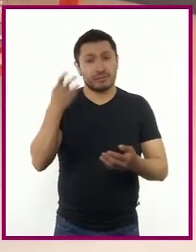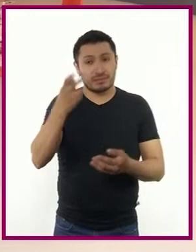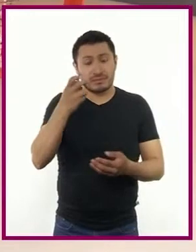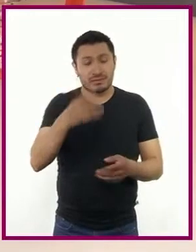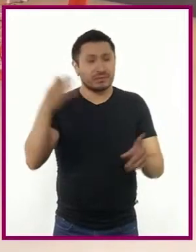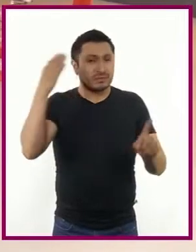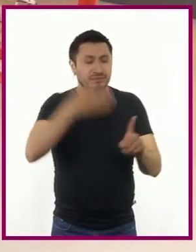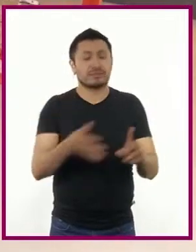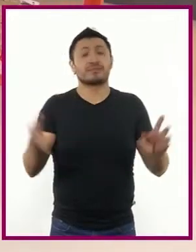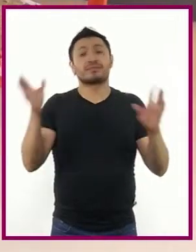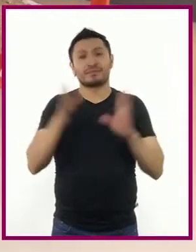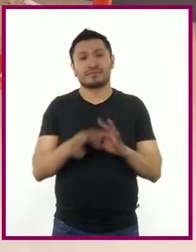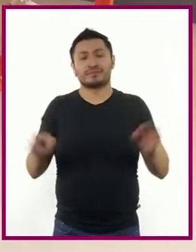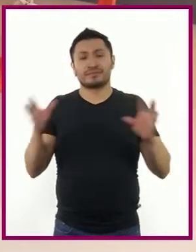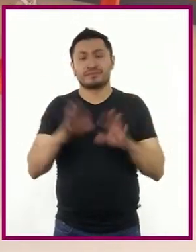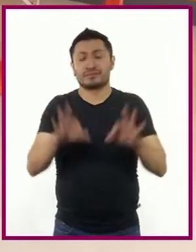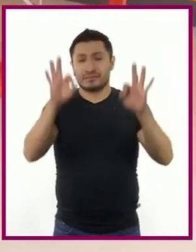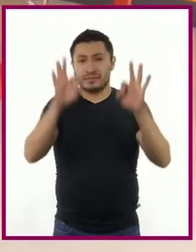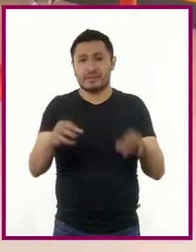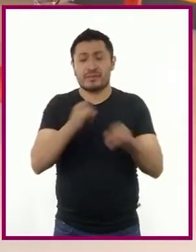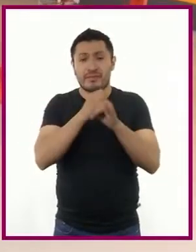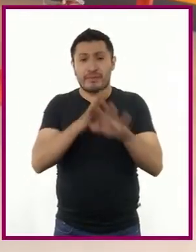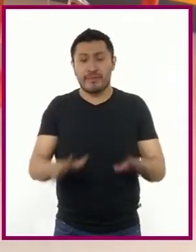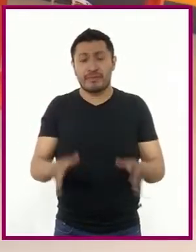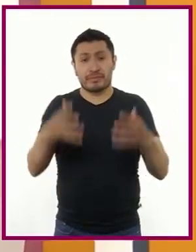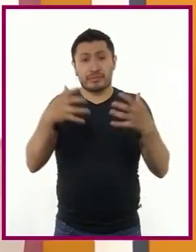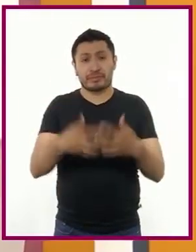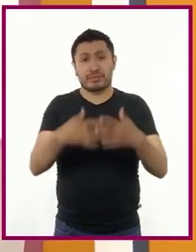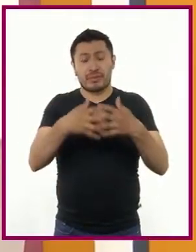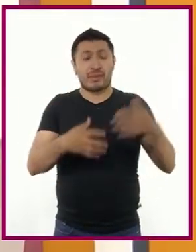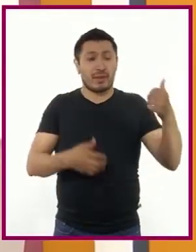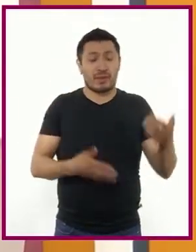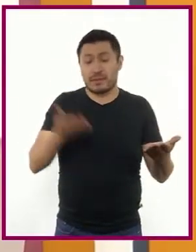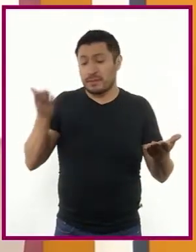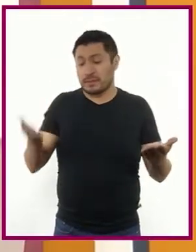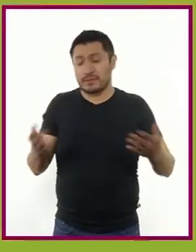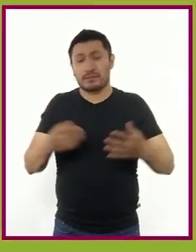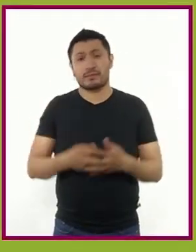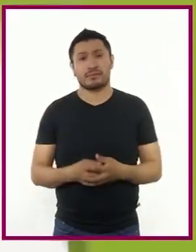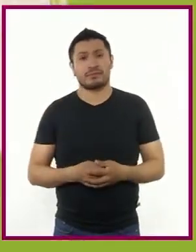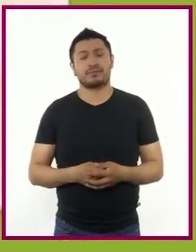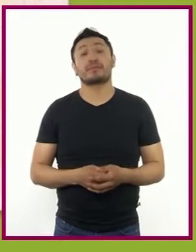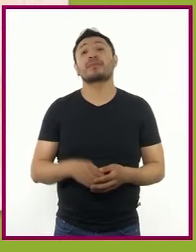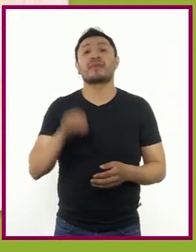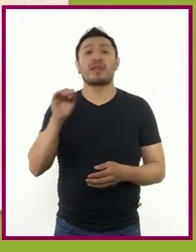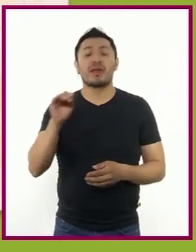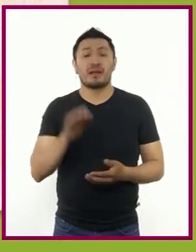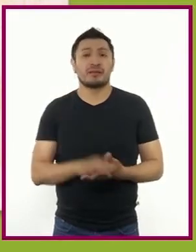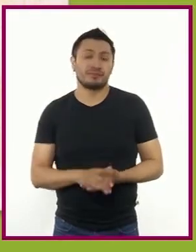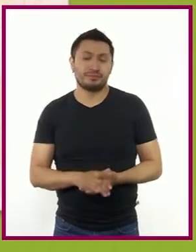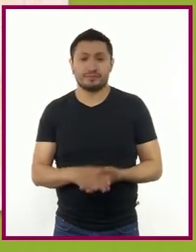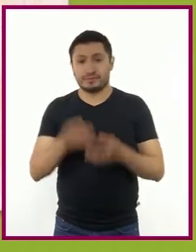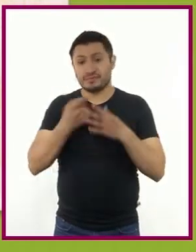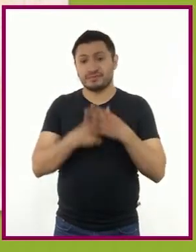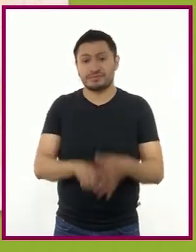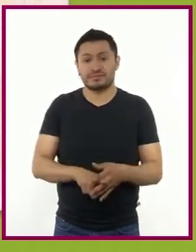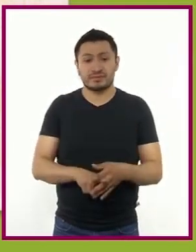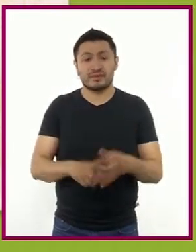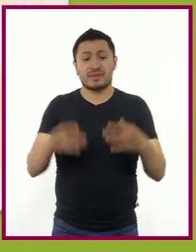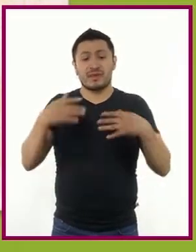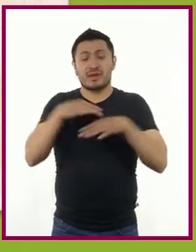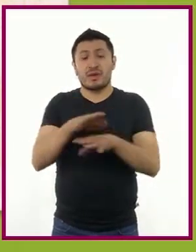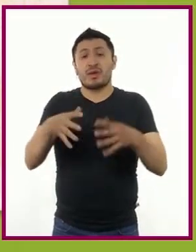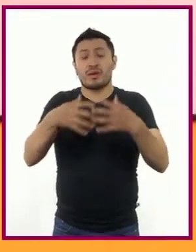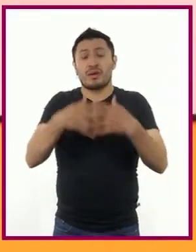de complementar la información de cada sistema. Maestro, ¿qué le parece si iniciamos con el sistema